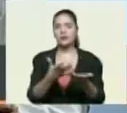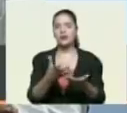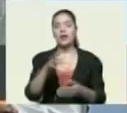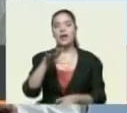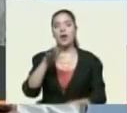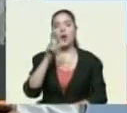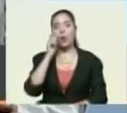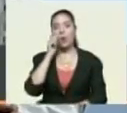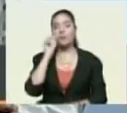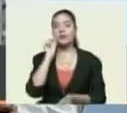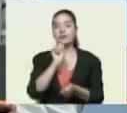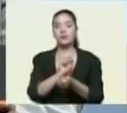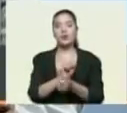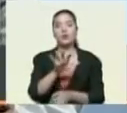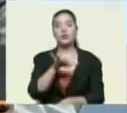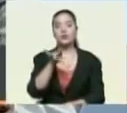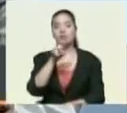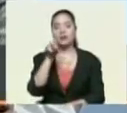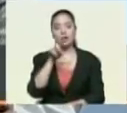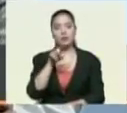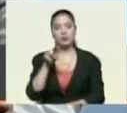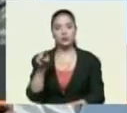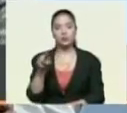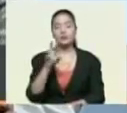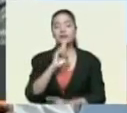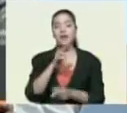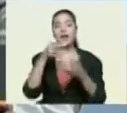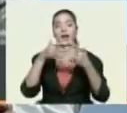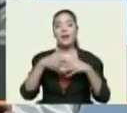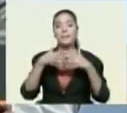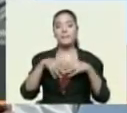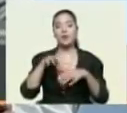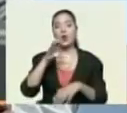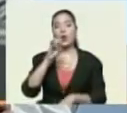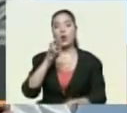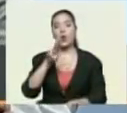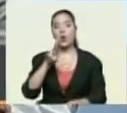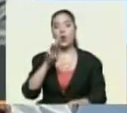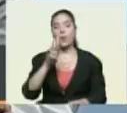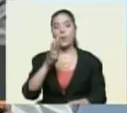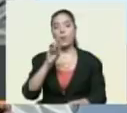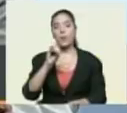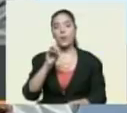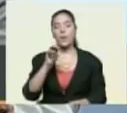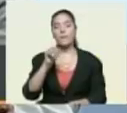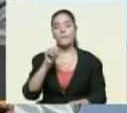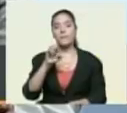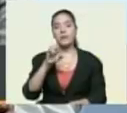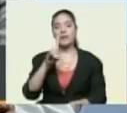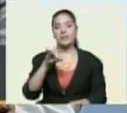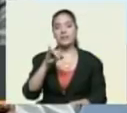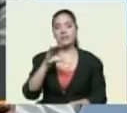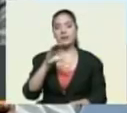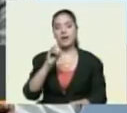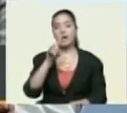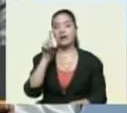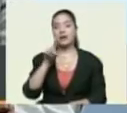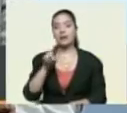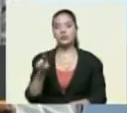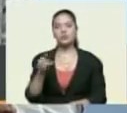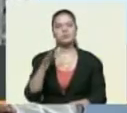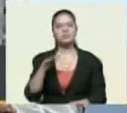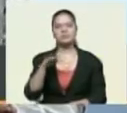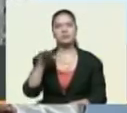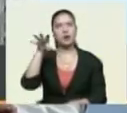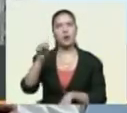Antonio González, aprehendido en el estado Zulia, accionista de la empresa Corpomédica, ubicada en el estado Zulia, producto, cloruro de